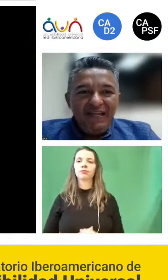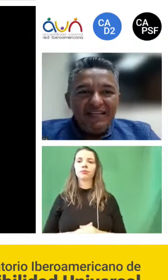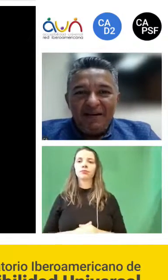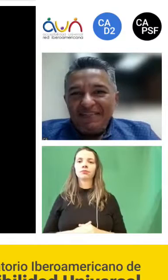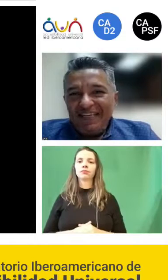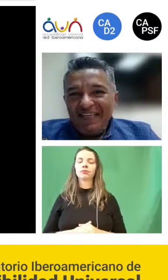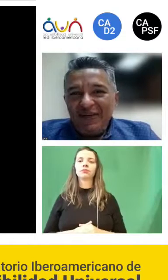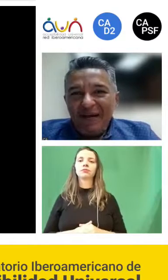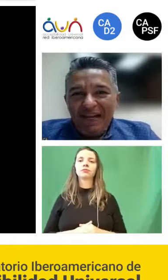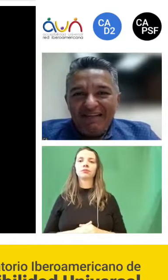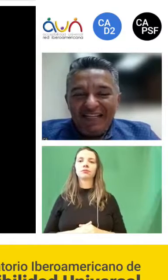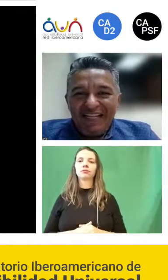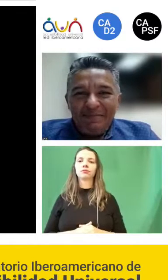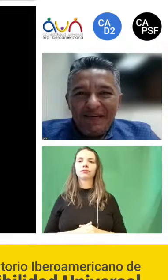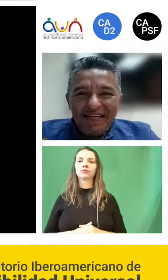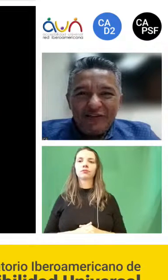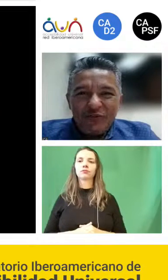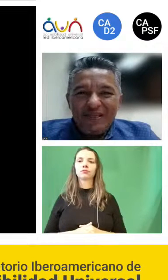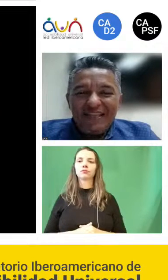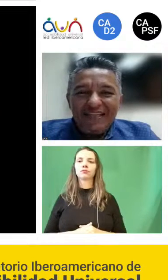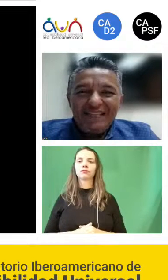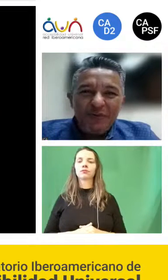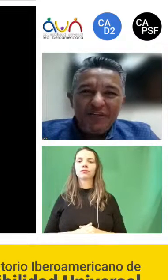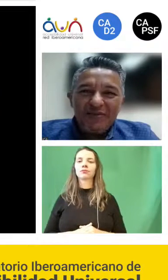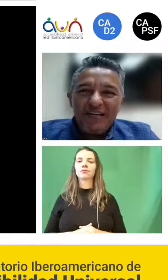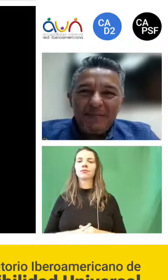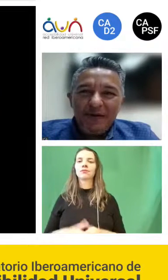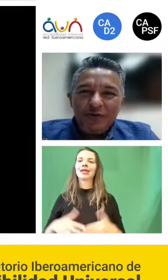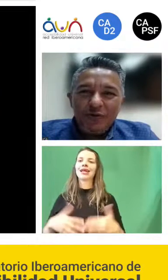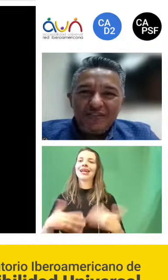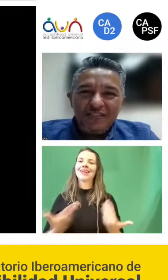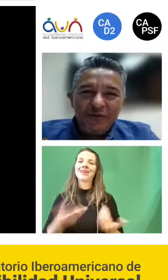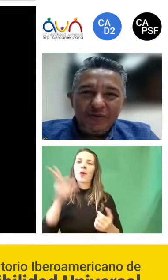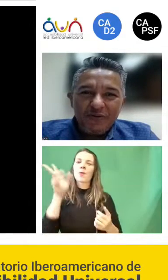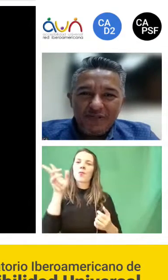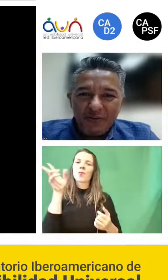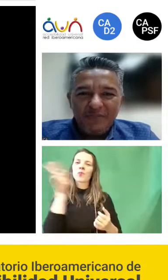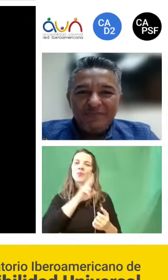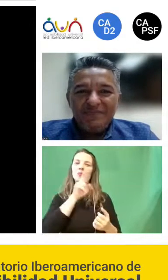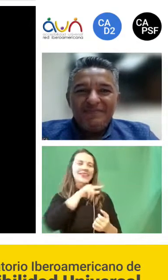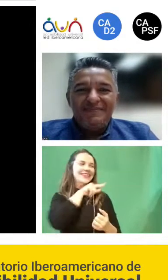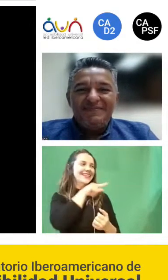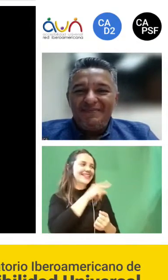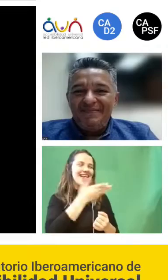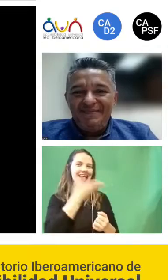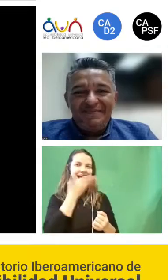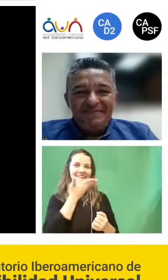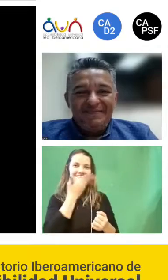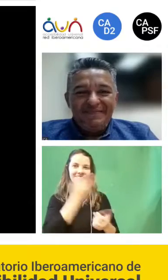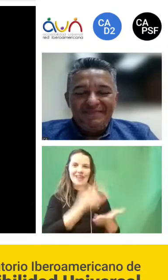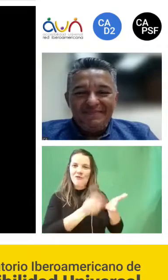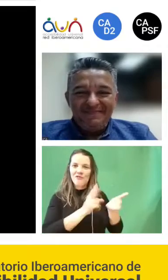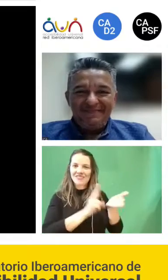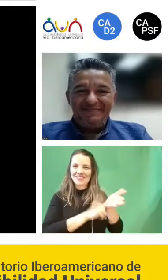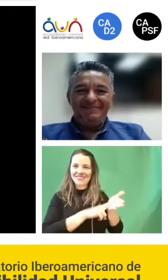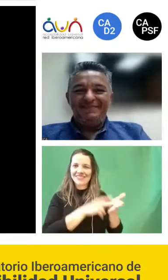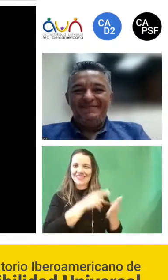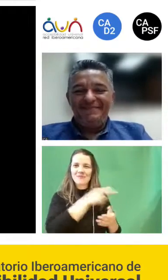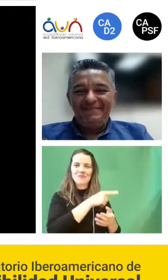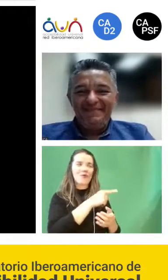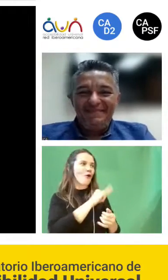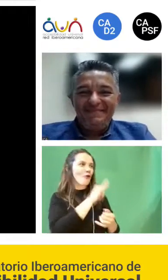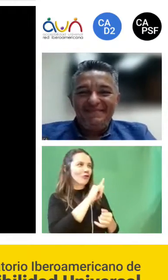Ok, tal vez aquí le doy la palabra a Nati para que nos cuente qué es el proyecto del cambiador turístico inclusivo. Bueno, como